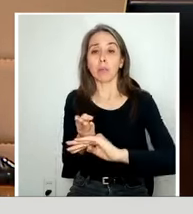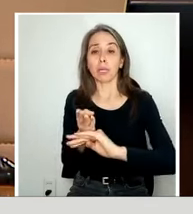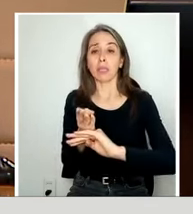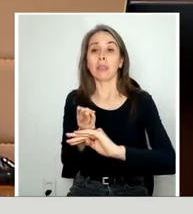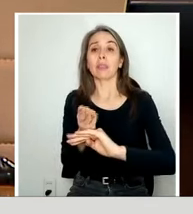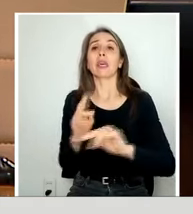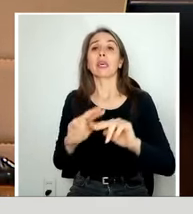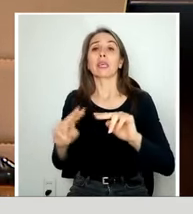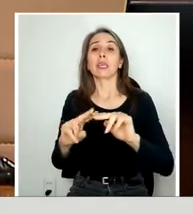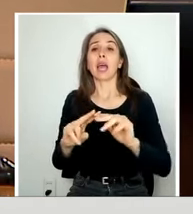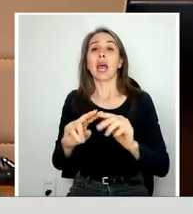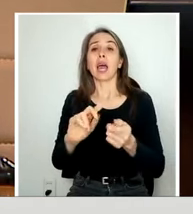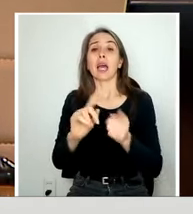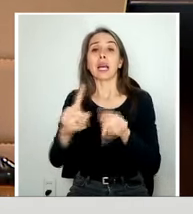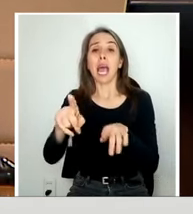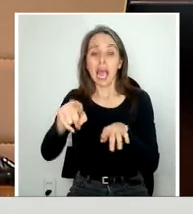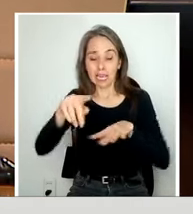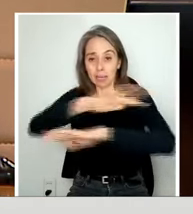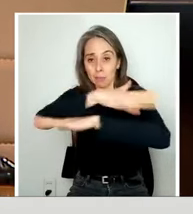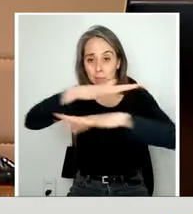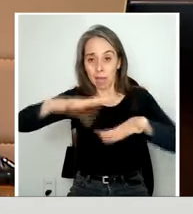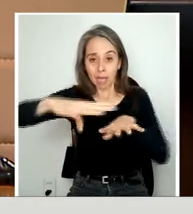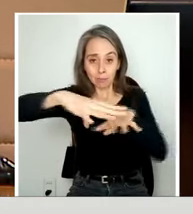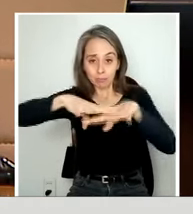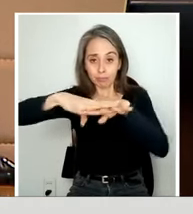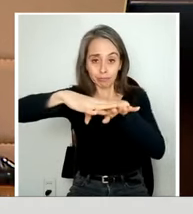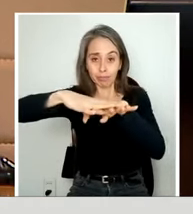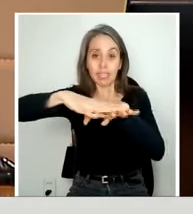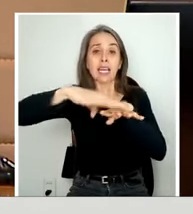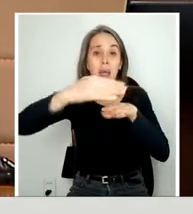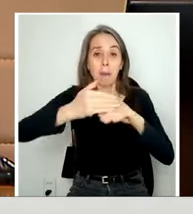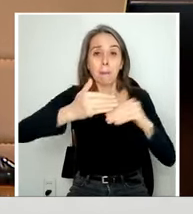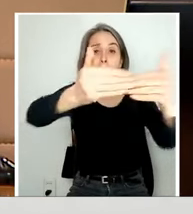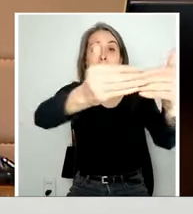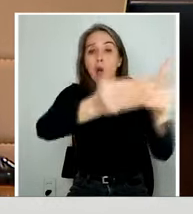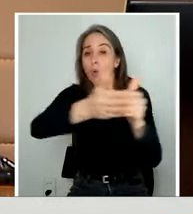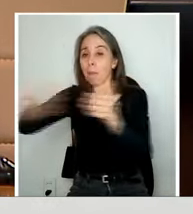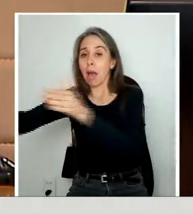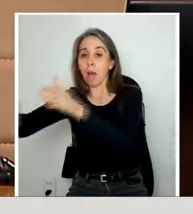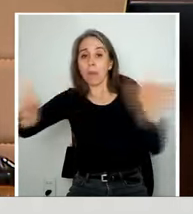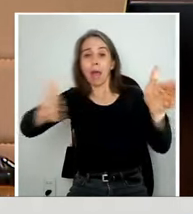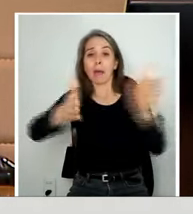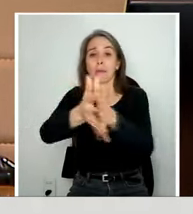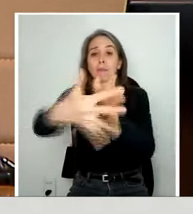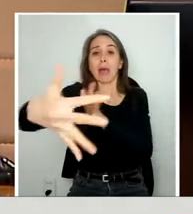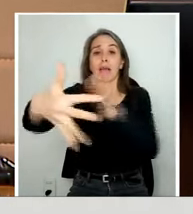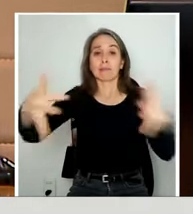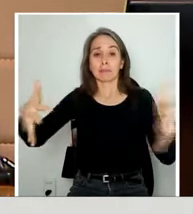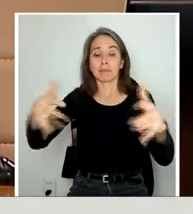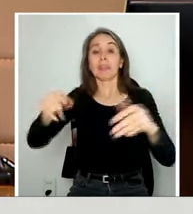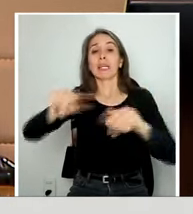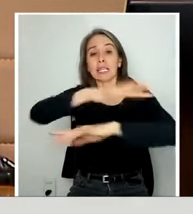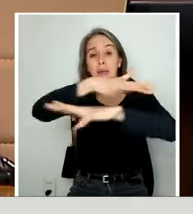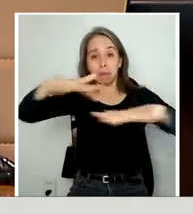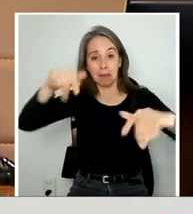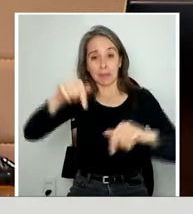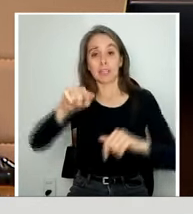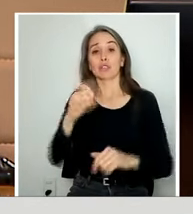cartográfico por eso presidente quiero que se oficie a través de esta corporación a la subsecretaría de pesca para que